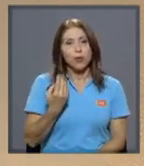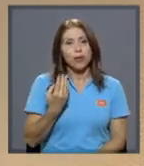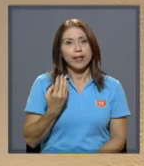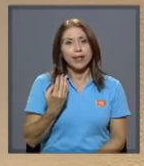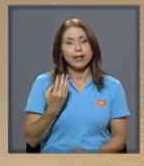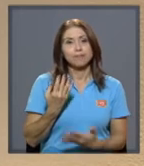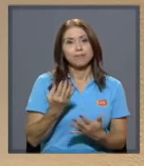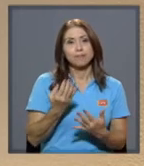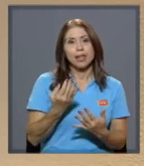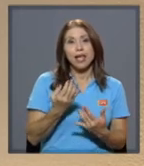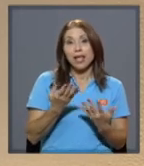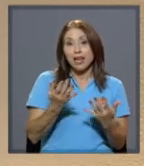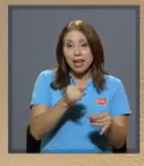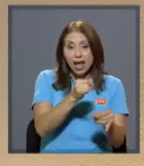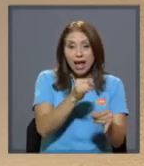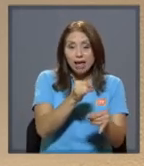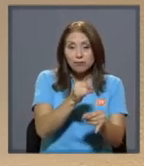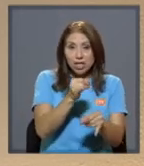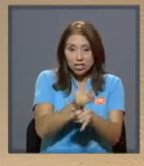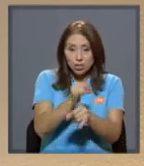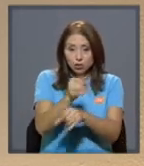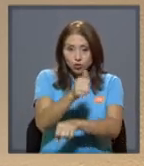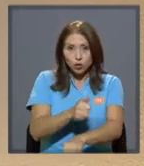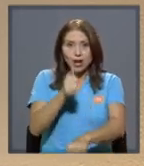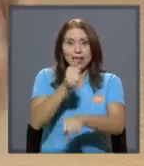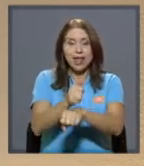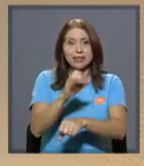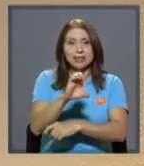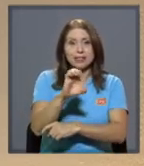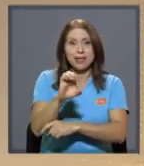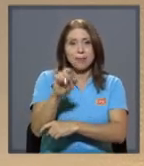en la institucionalidad del CCP, sino